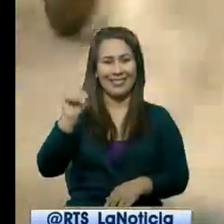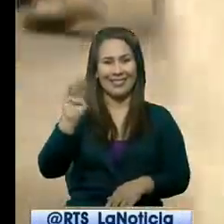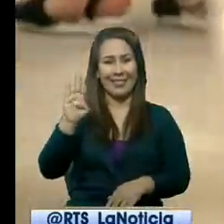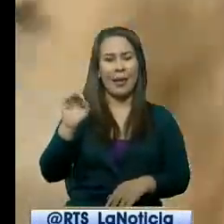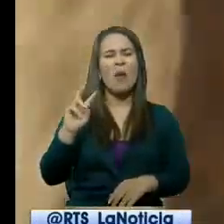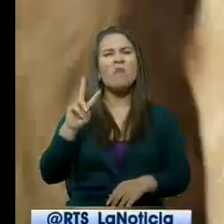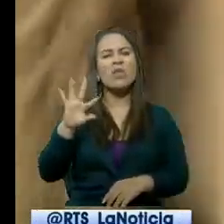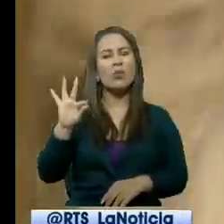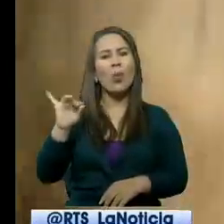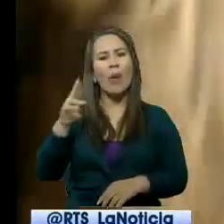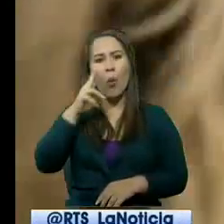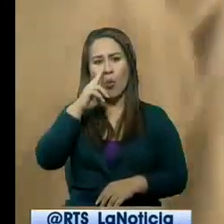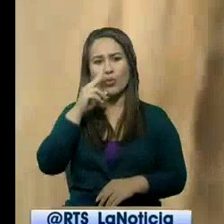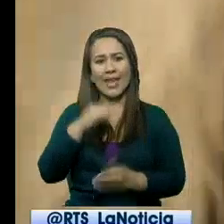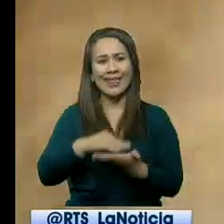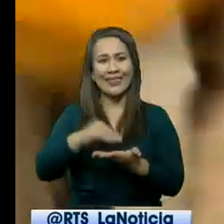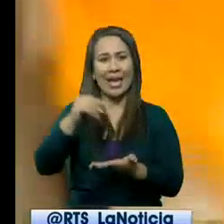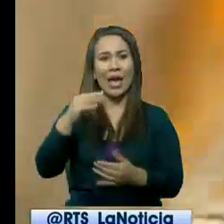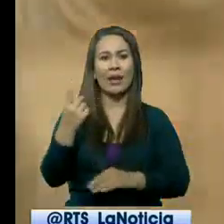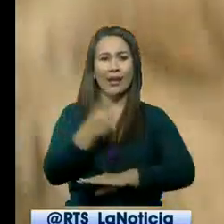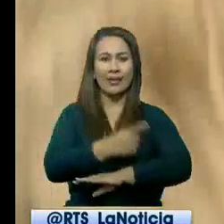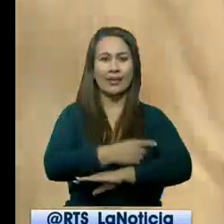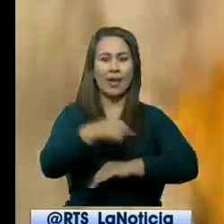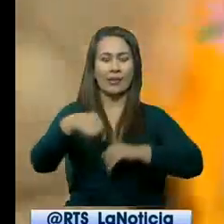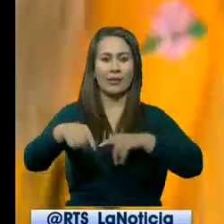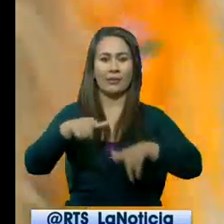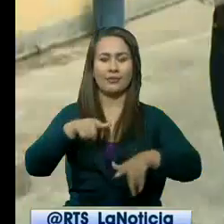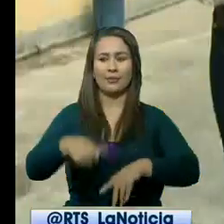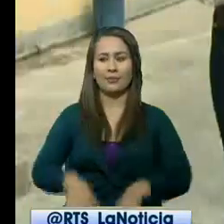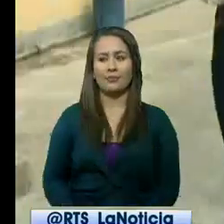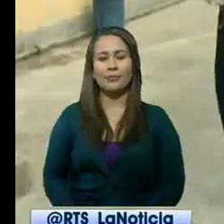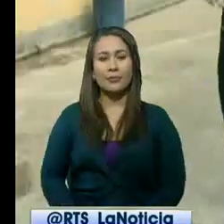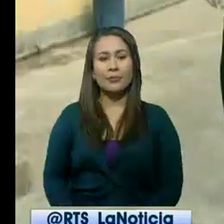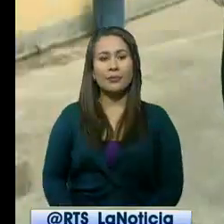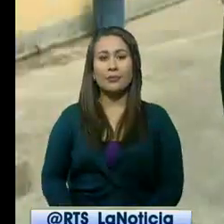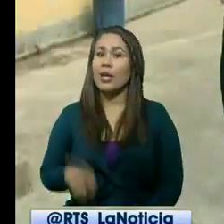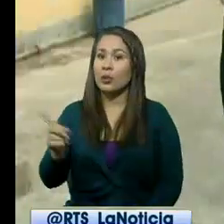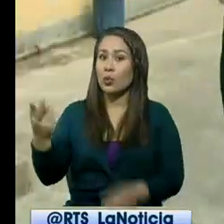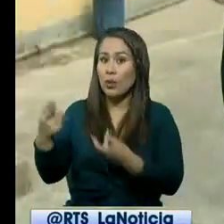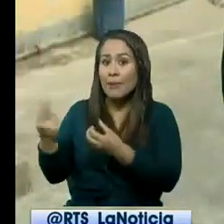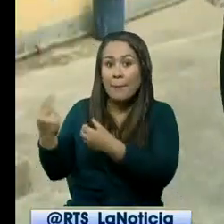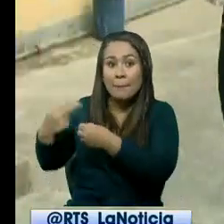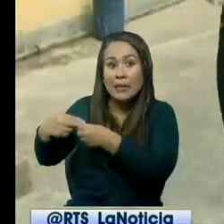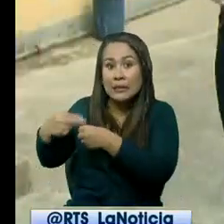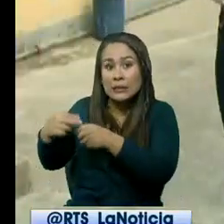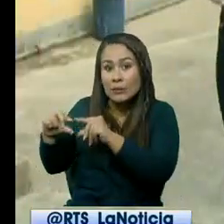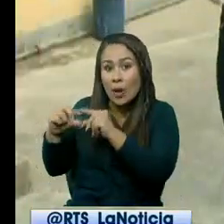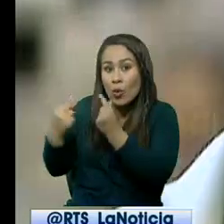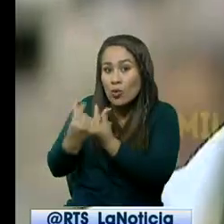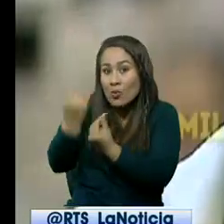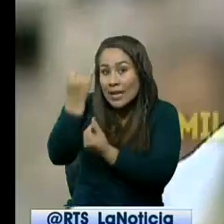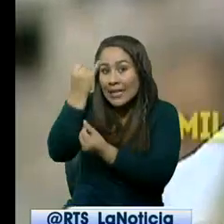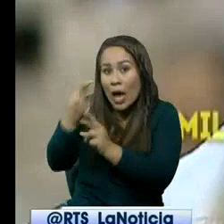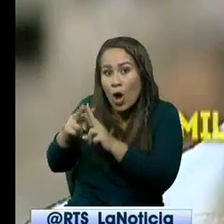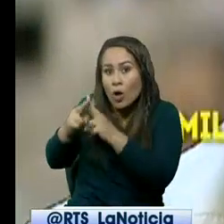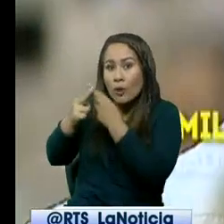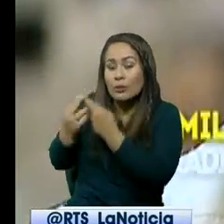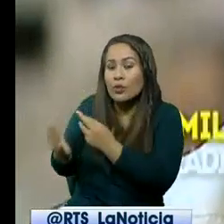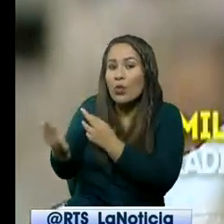la fiesta del Inti Raymi, o la fiesta de San Pedro en Cayambe. Camilo, usted también forma parte del inicio de esta